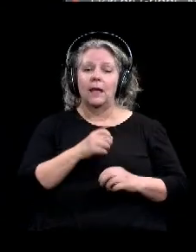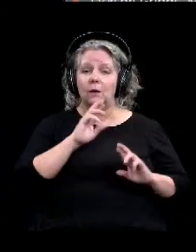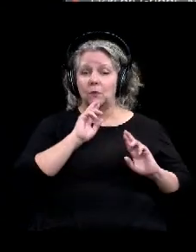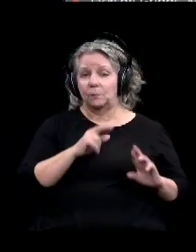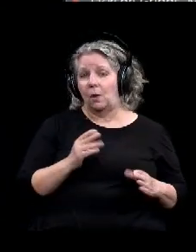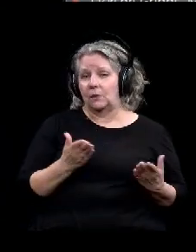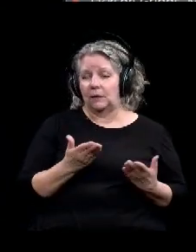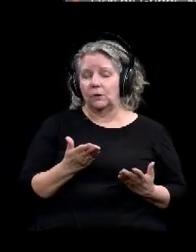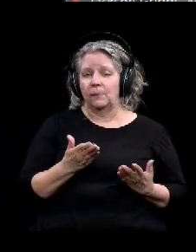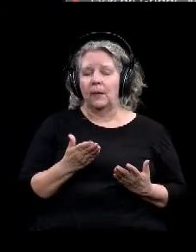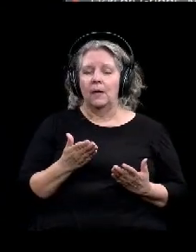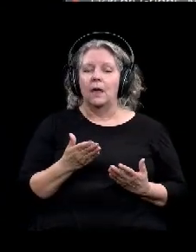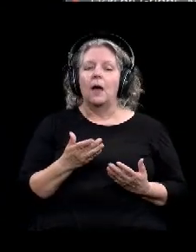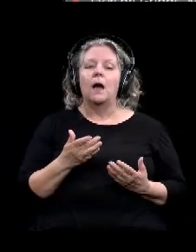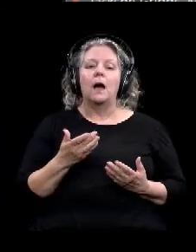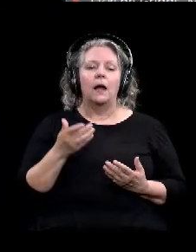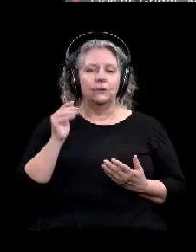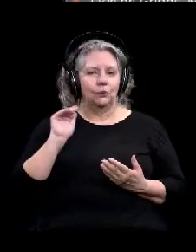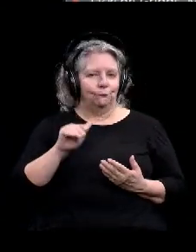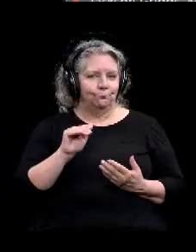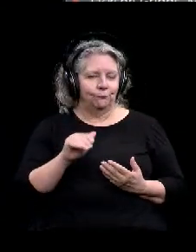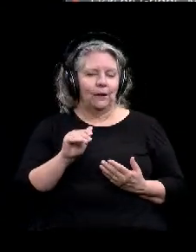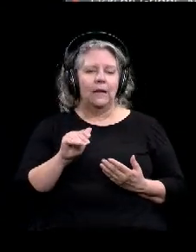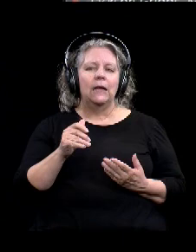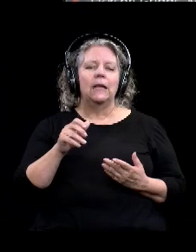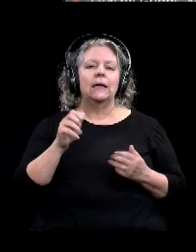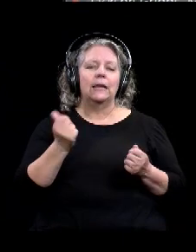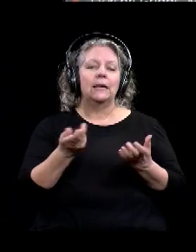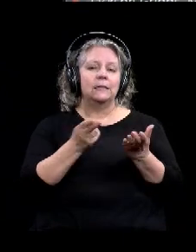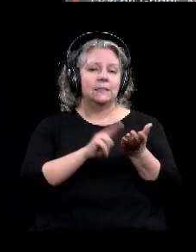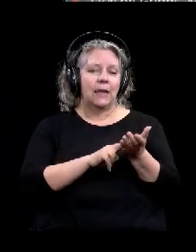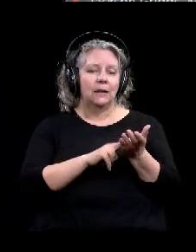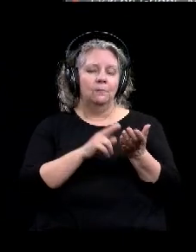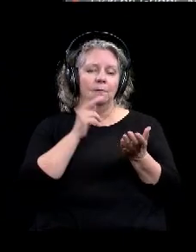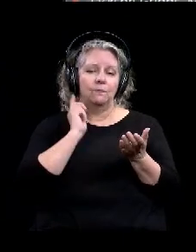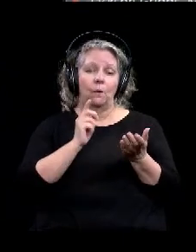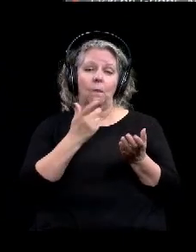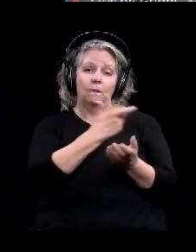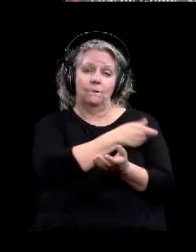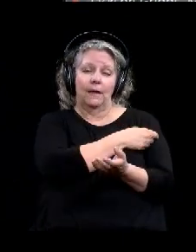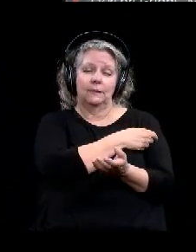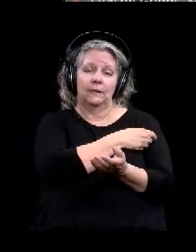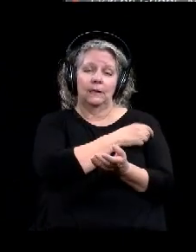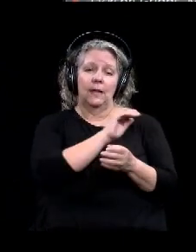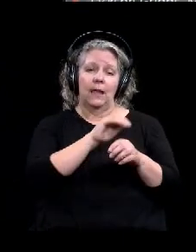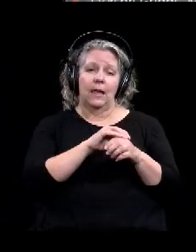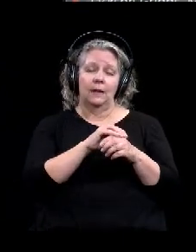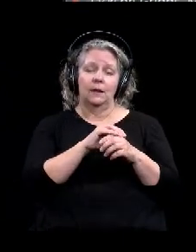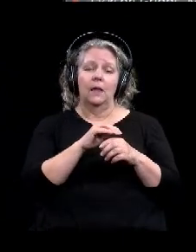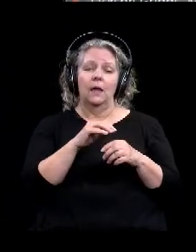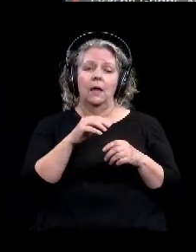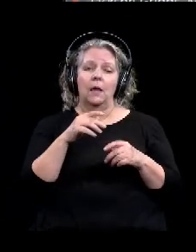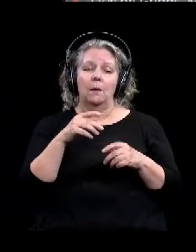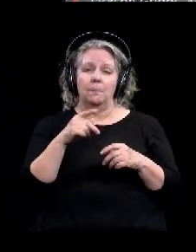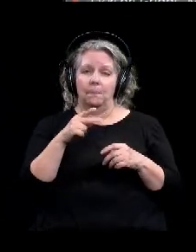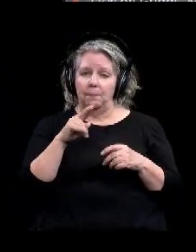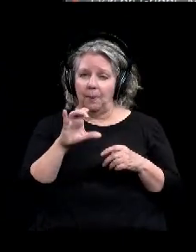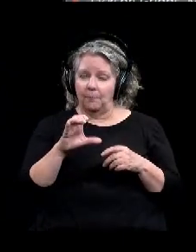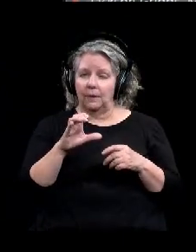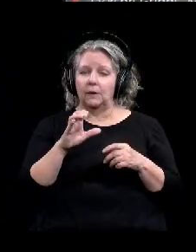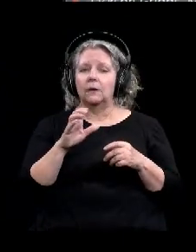las listas para que se asigne para las vacunas para todos los adultos vamos a la